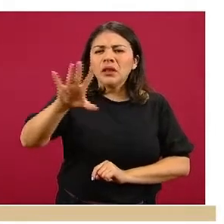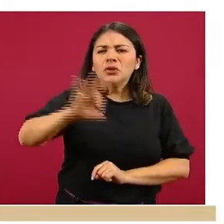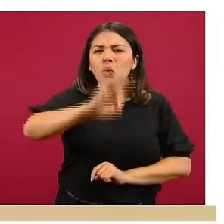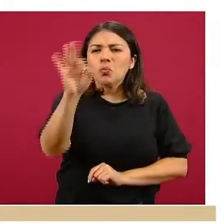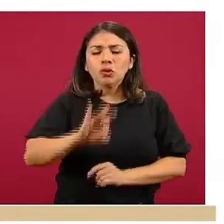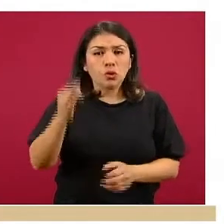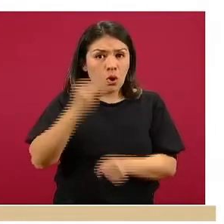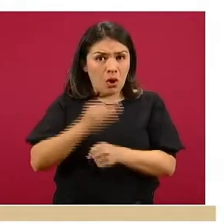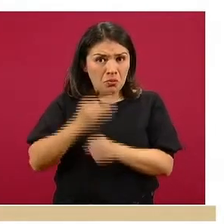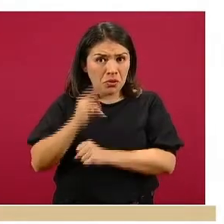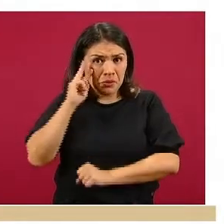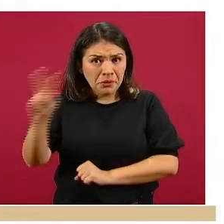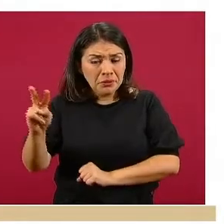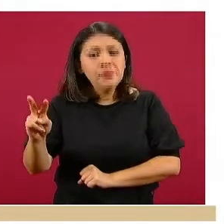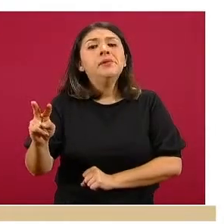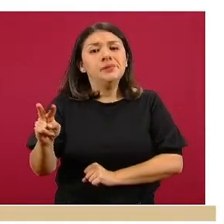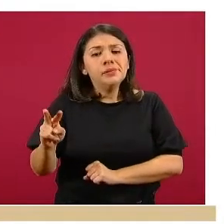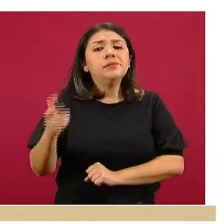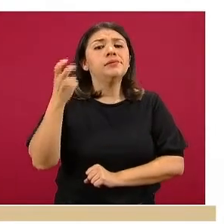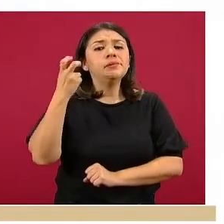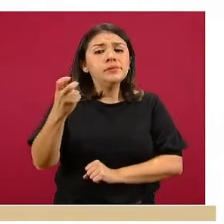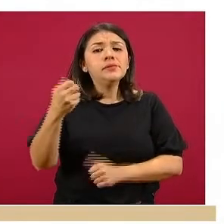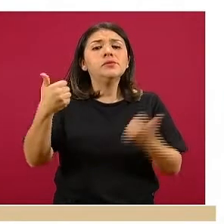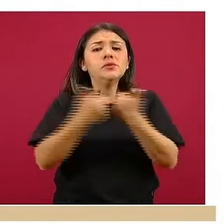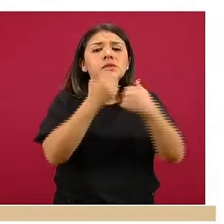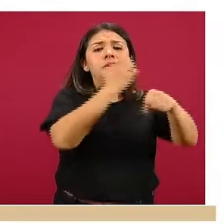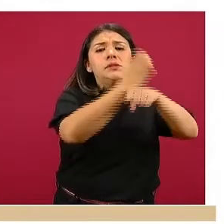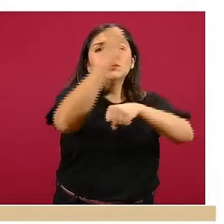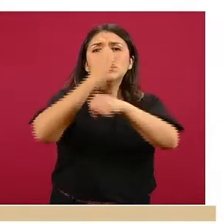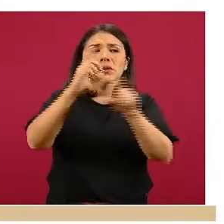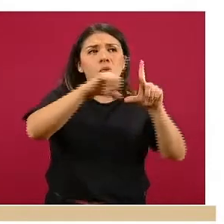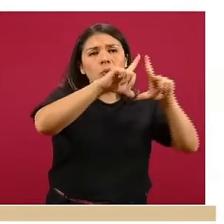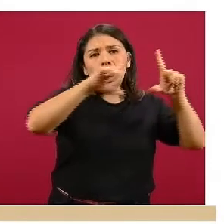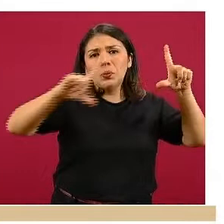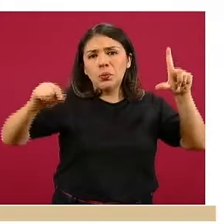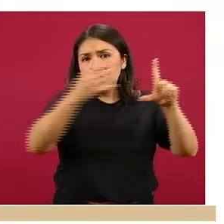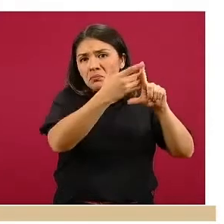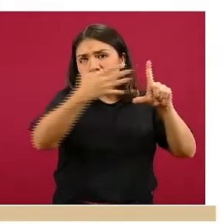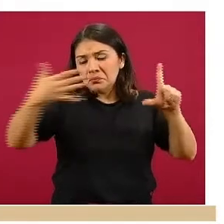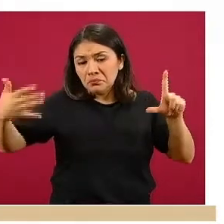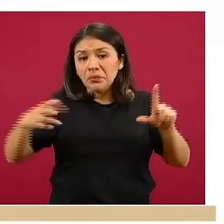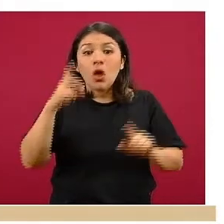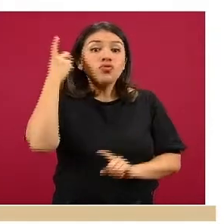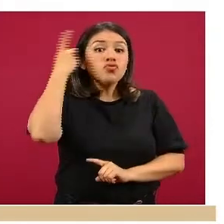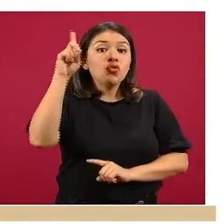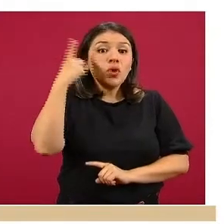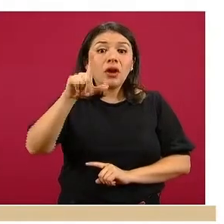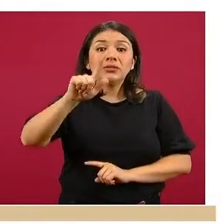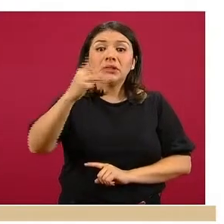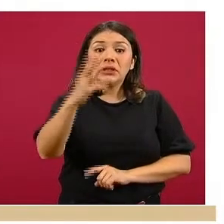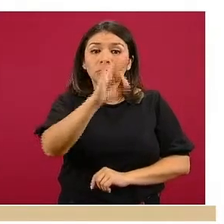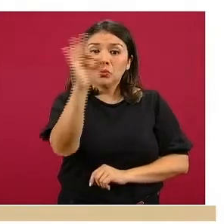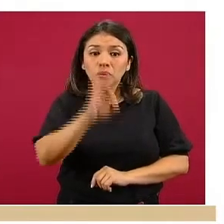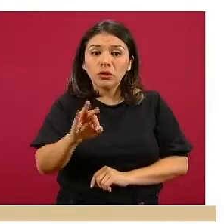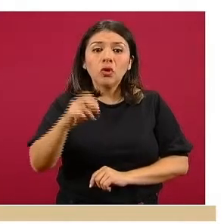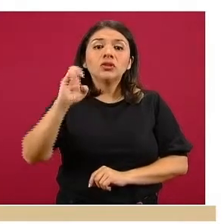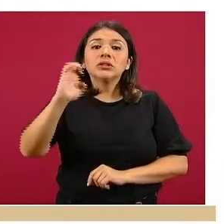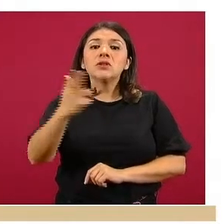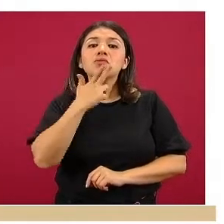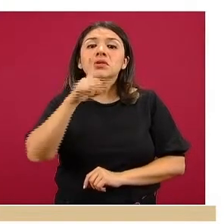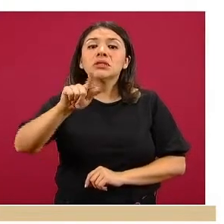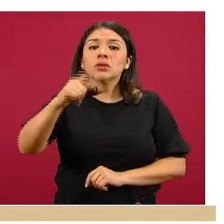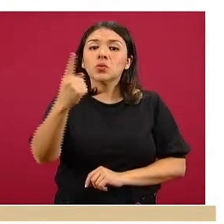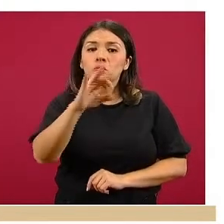35% en esta ocasión, y vemos aquí por entidad federativa. Durango 73%, Chihuahua